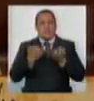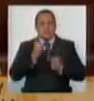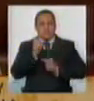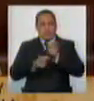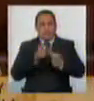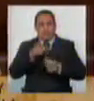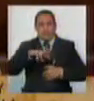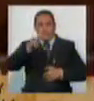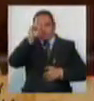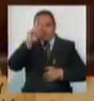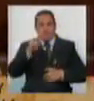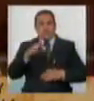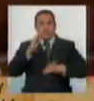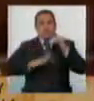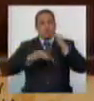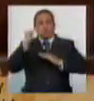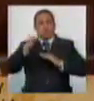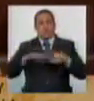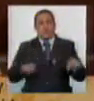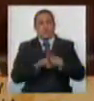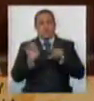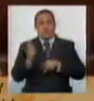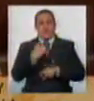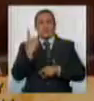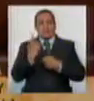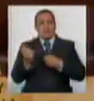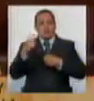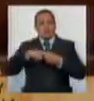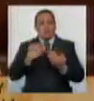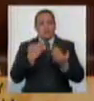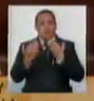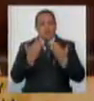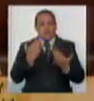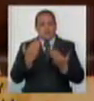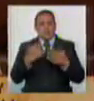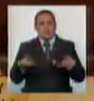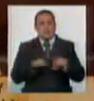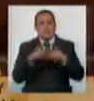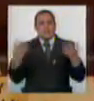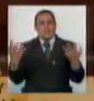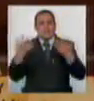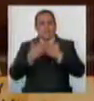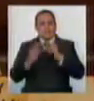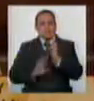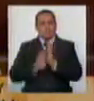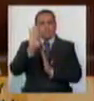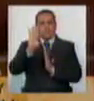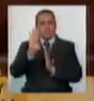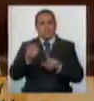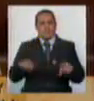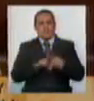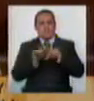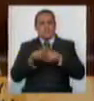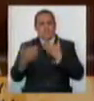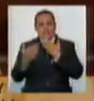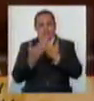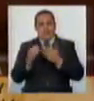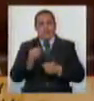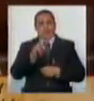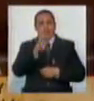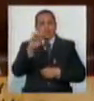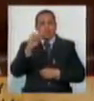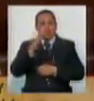compatriotas, en la construcción de una nación inclusiva, moderna, integrada y próspera, que se acerca a su